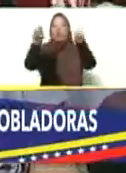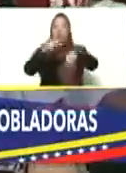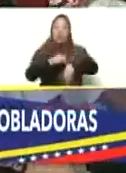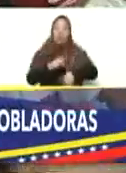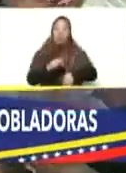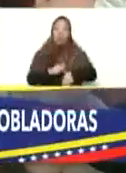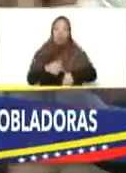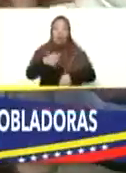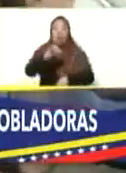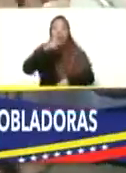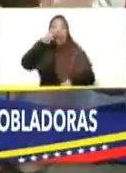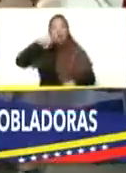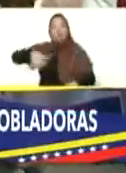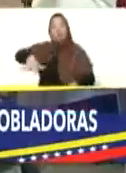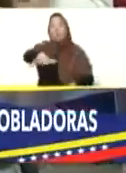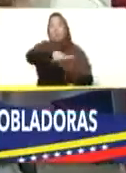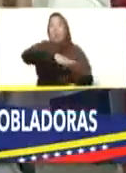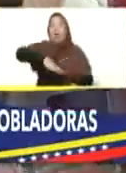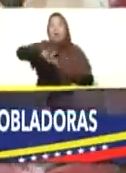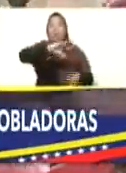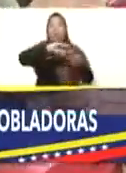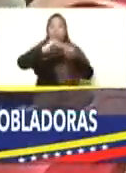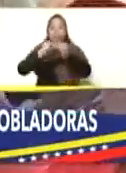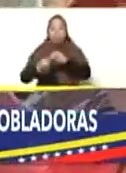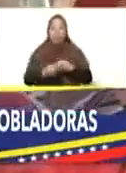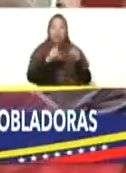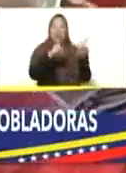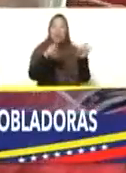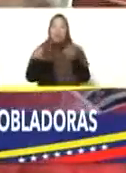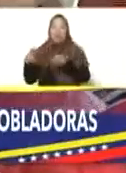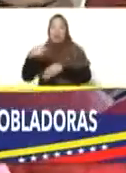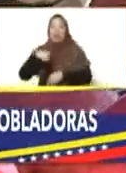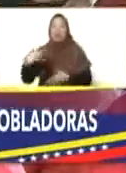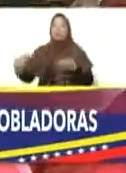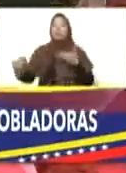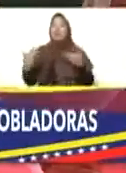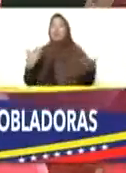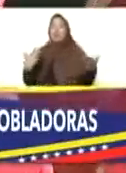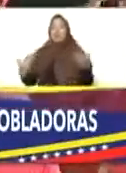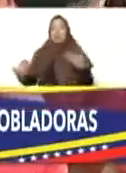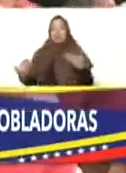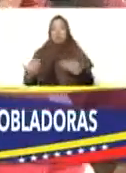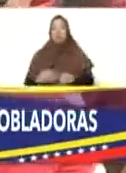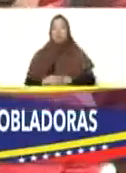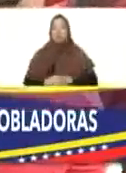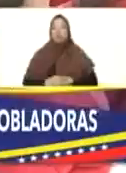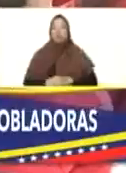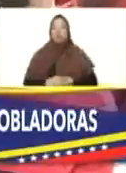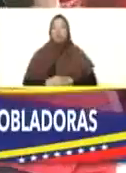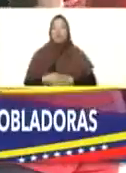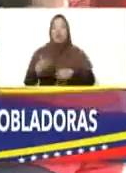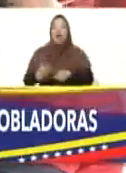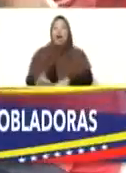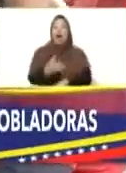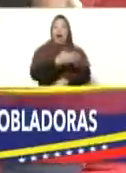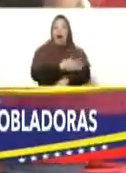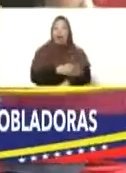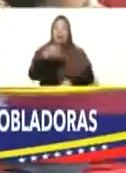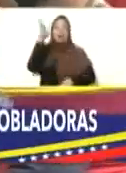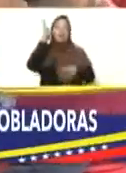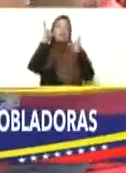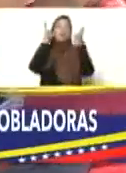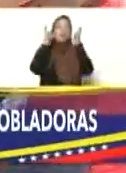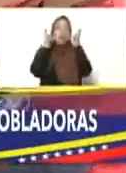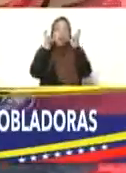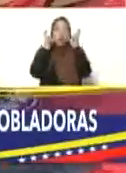está su pueblo presidente organizado y a su servicio bueno antes de darle la palabra para escuchar sus